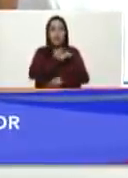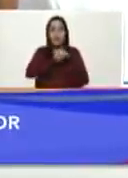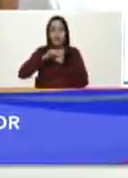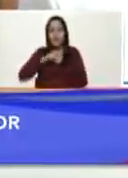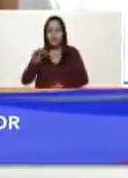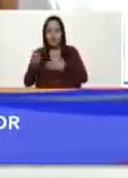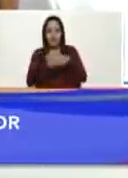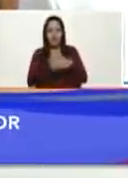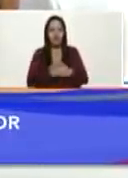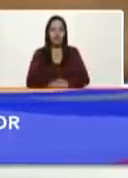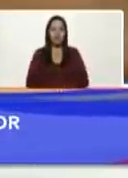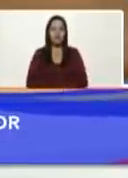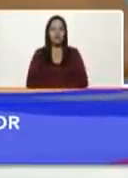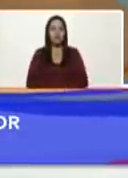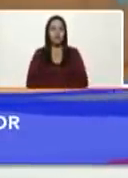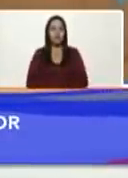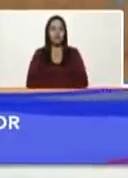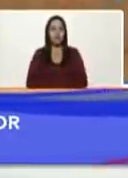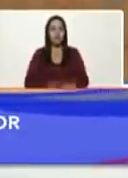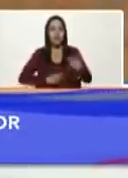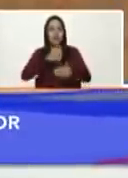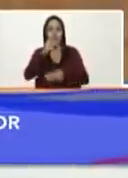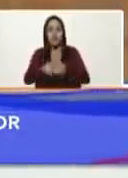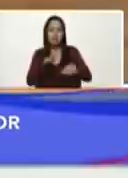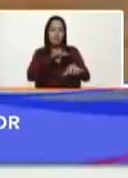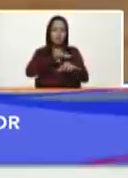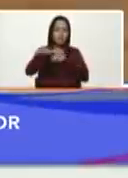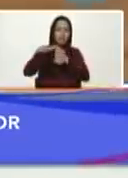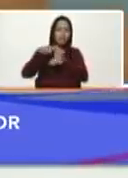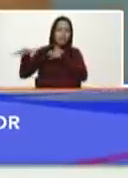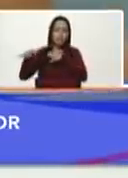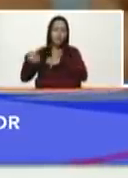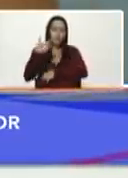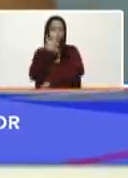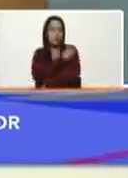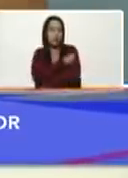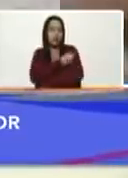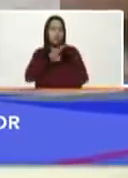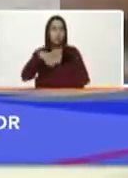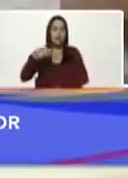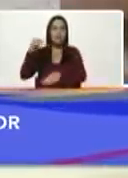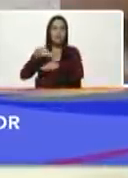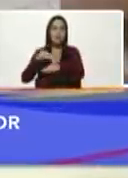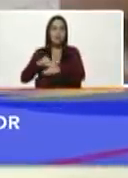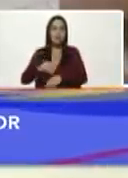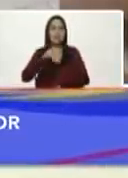privadas. Para el plan masivo de vacunación pueden llamar al